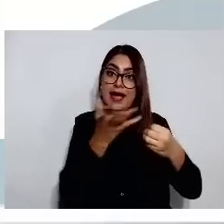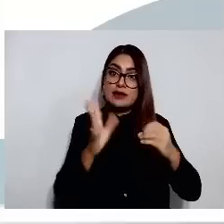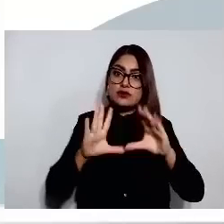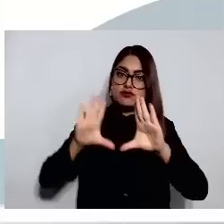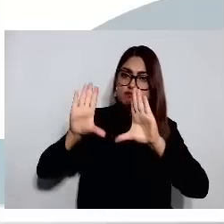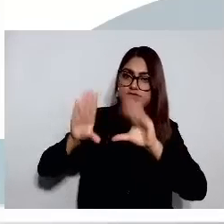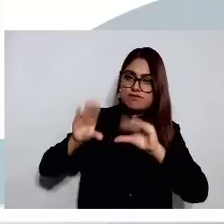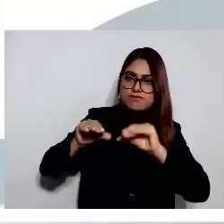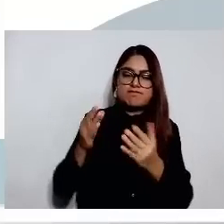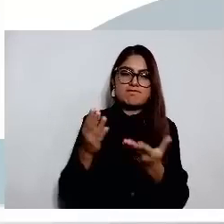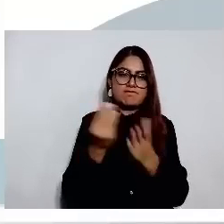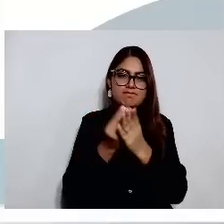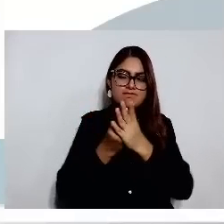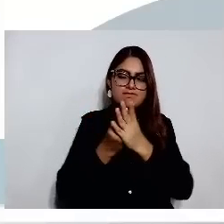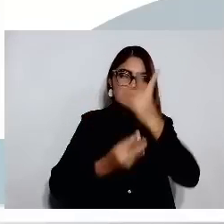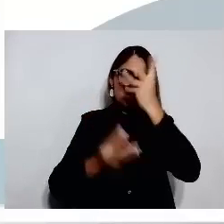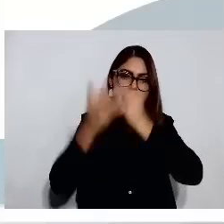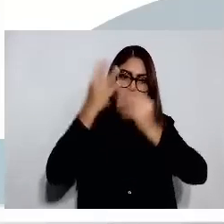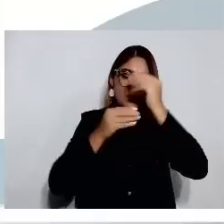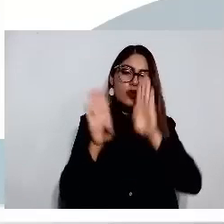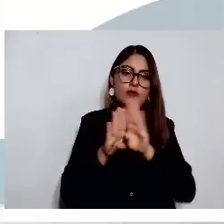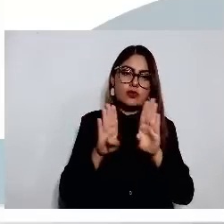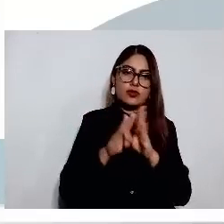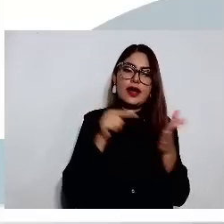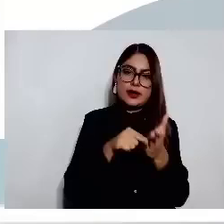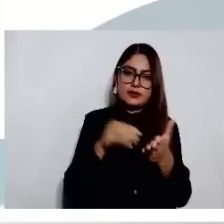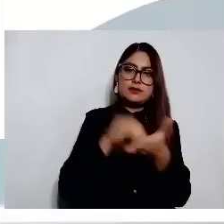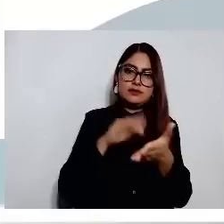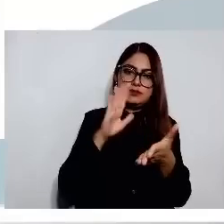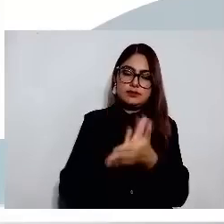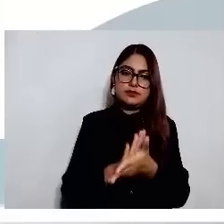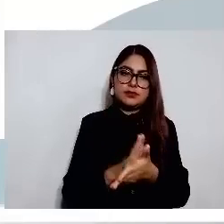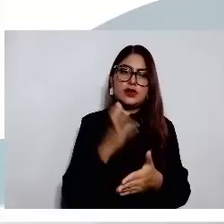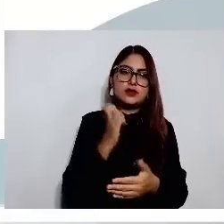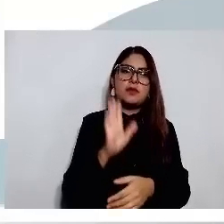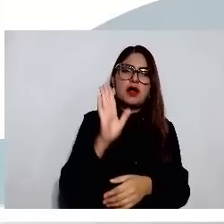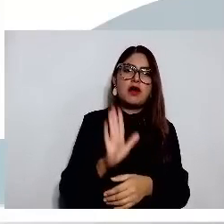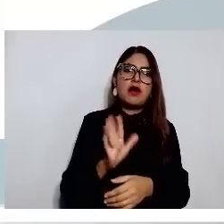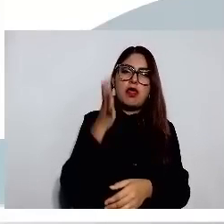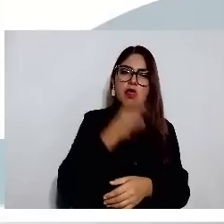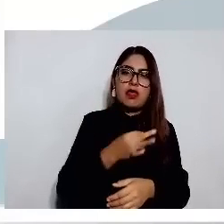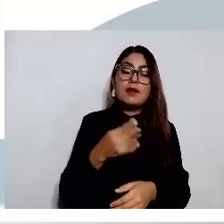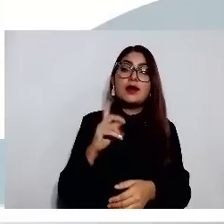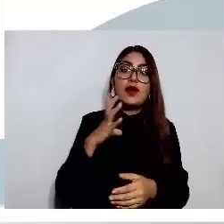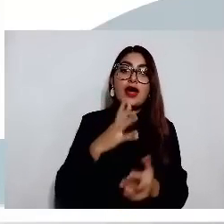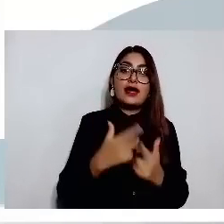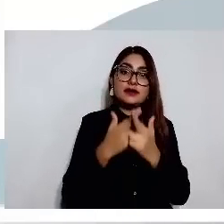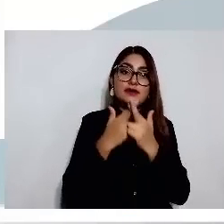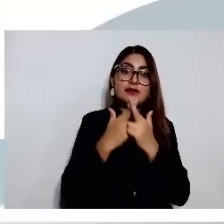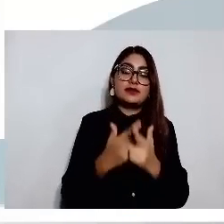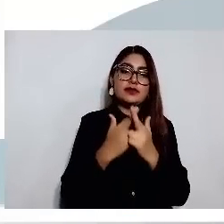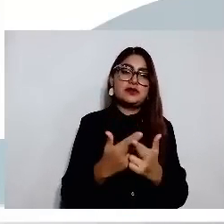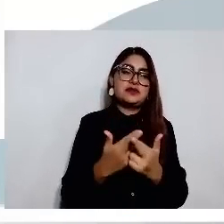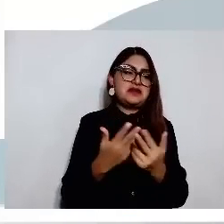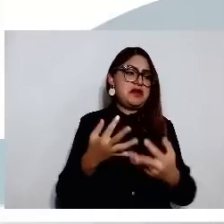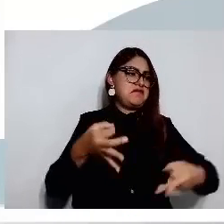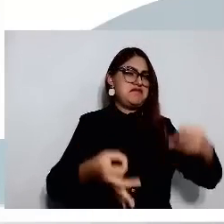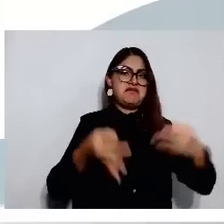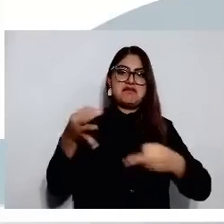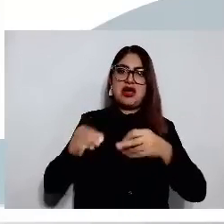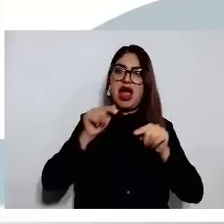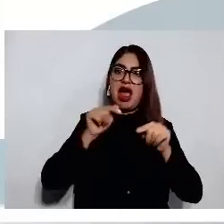datos, esto parece básico, pero hay un montón de poderes judiciales que ni siquiera tienen desagregado por